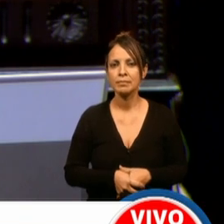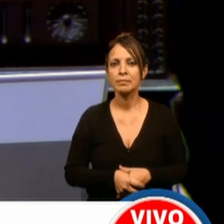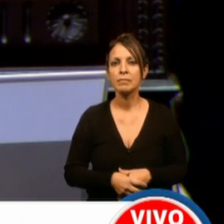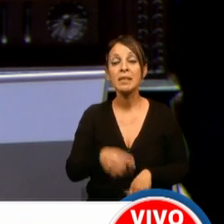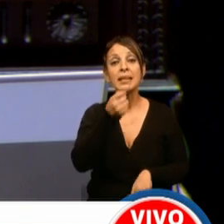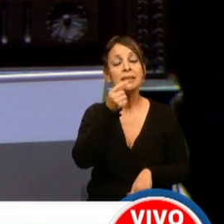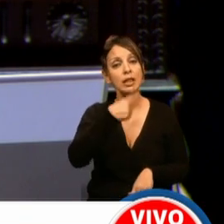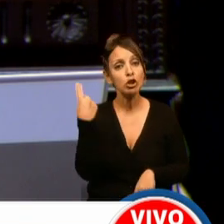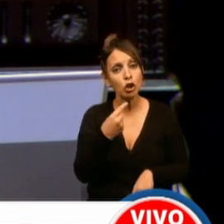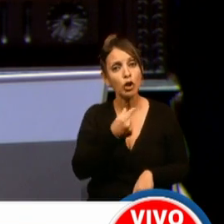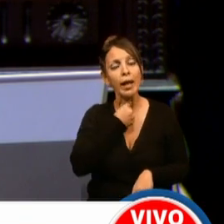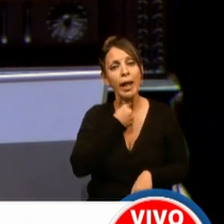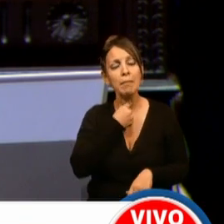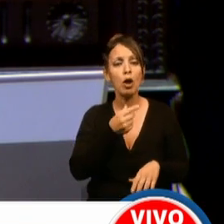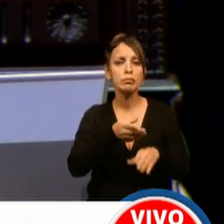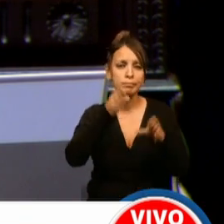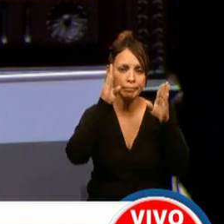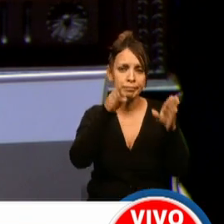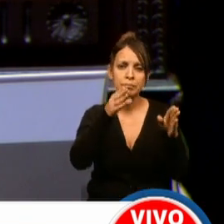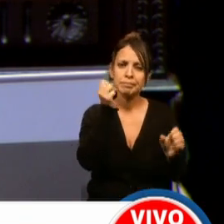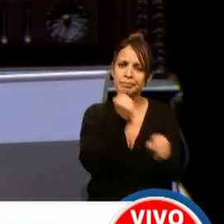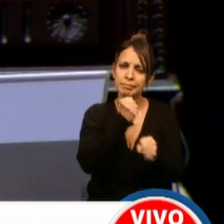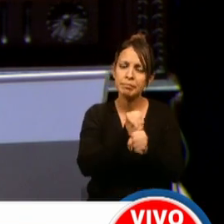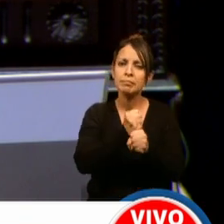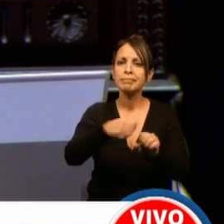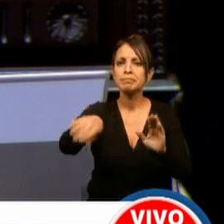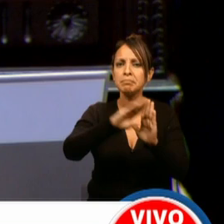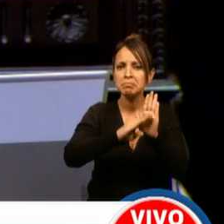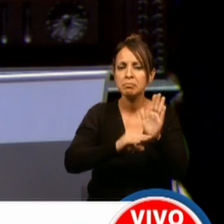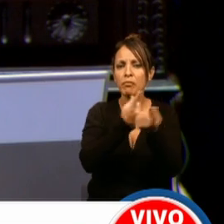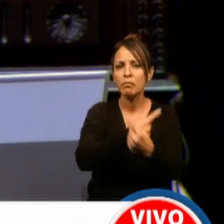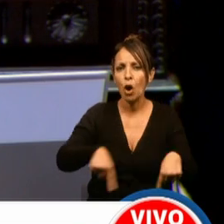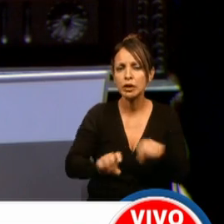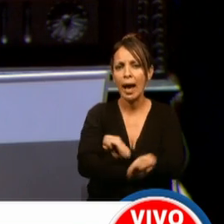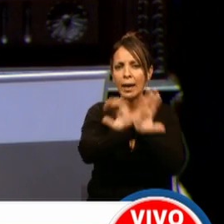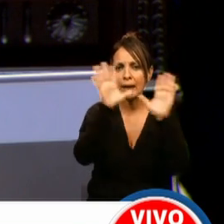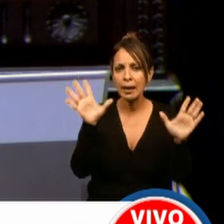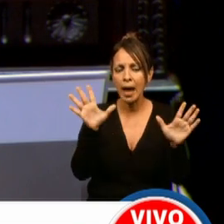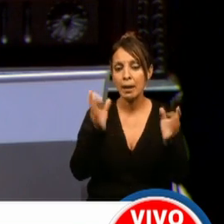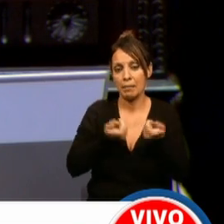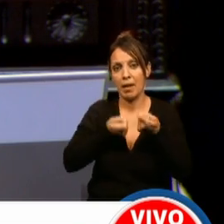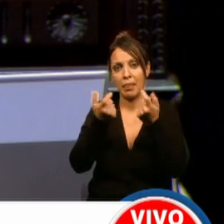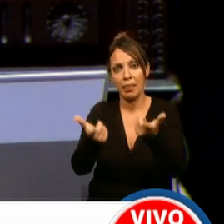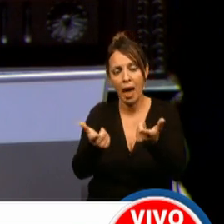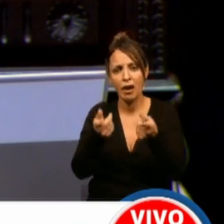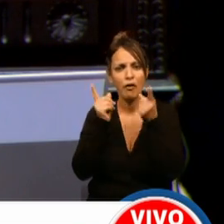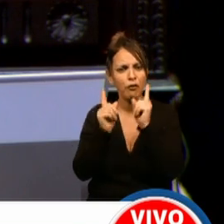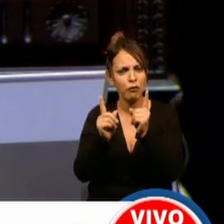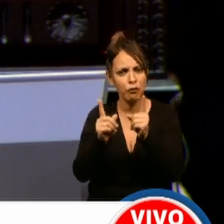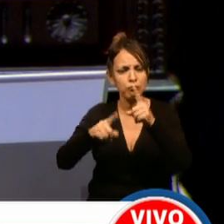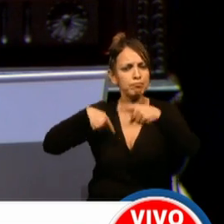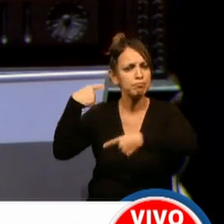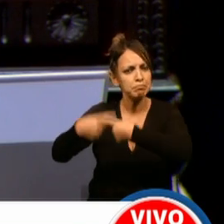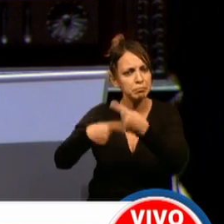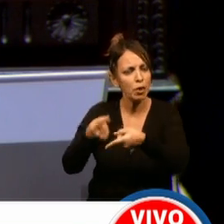si queremos después trabajar sobre aspectos concretos que permitan garantizar la sustentabilidad en el